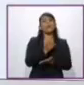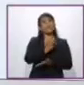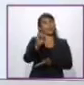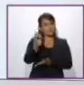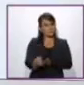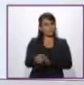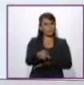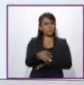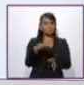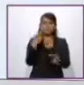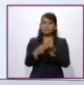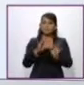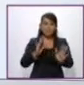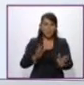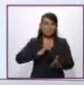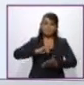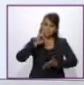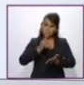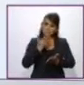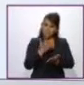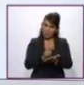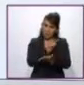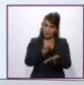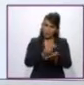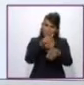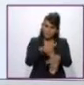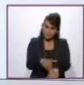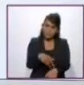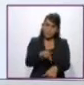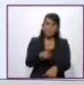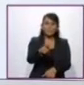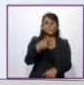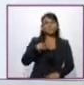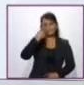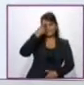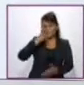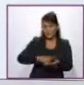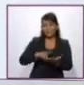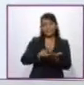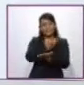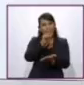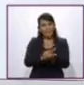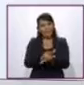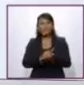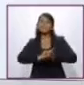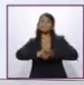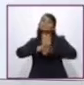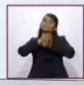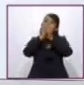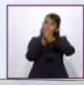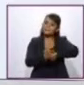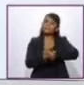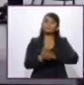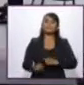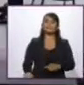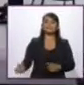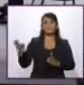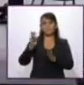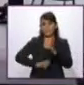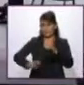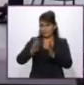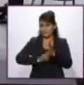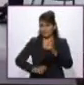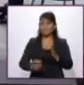con la obligación. ¿Considera que sería necesario reformar la ley para que en ciertos niveles de